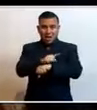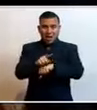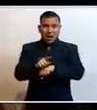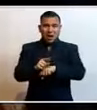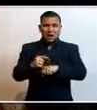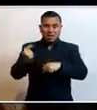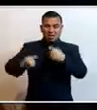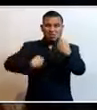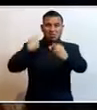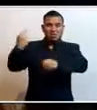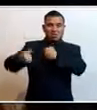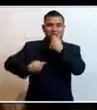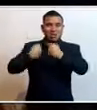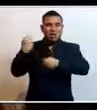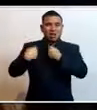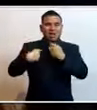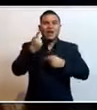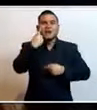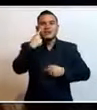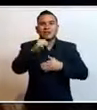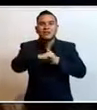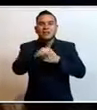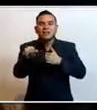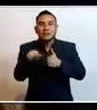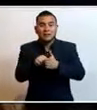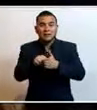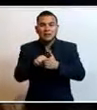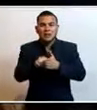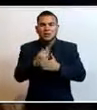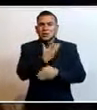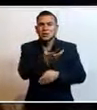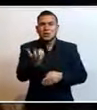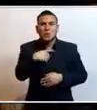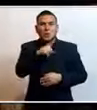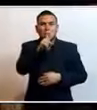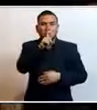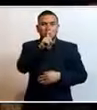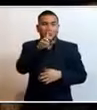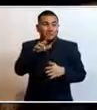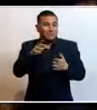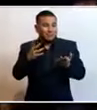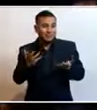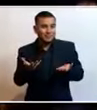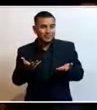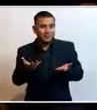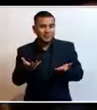injurias, y nadie dijo nada. Nadie dijo nada.